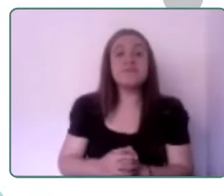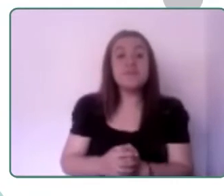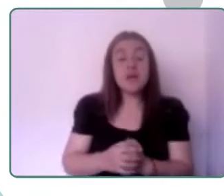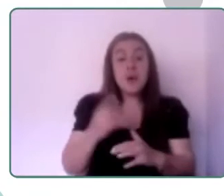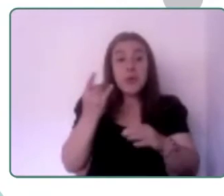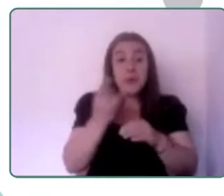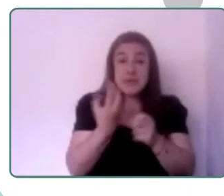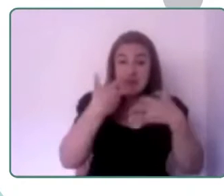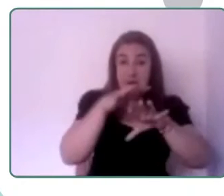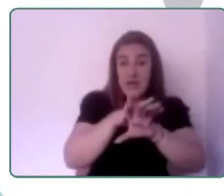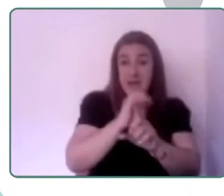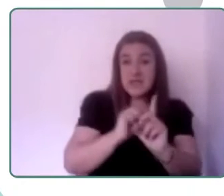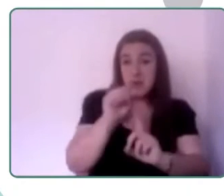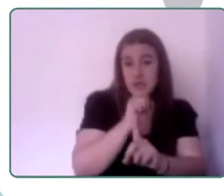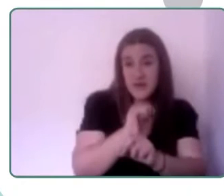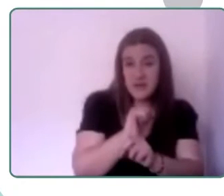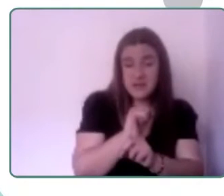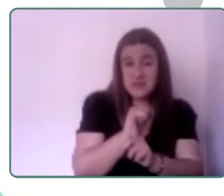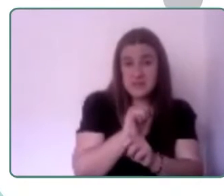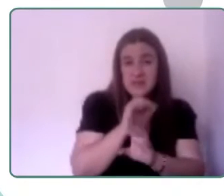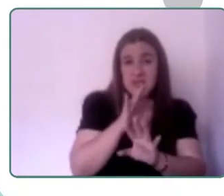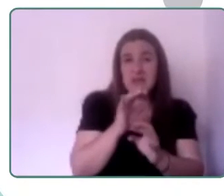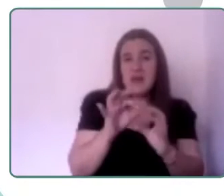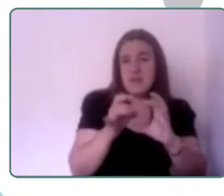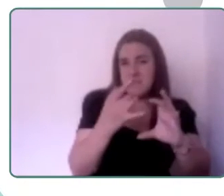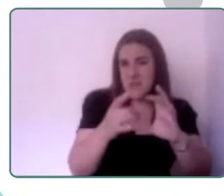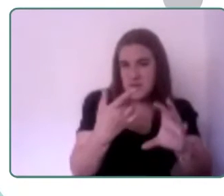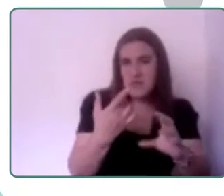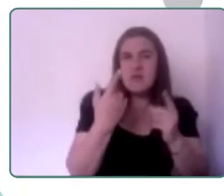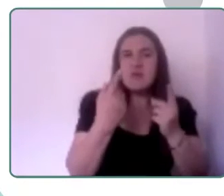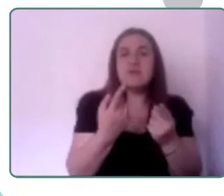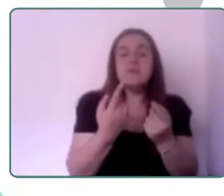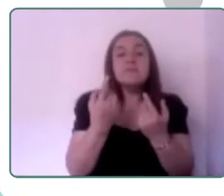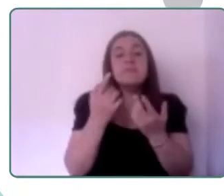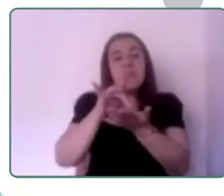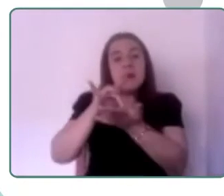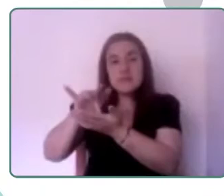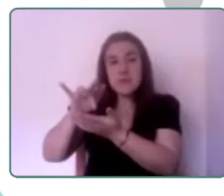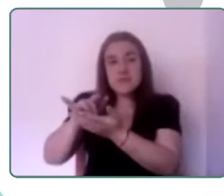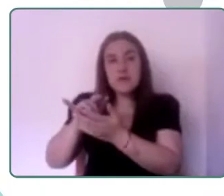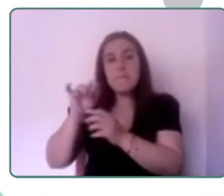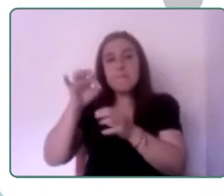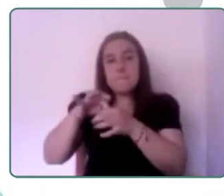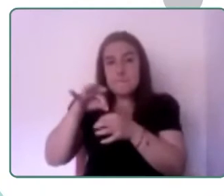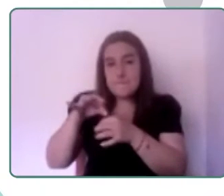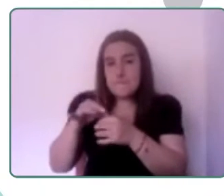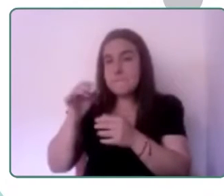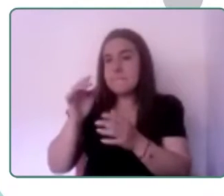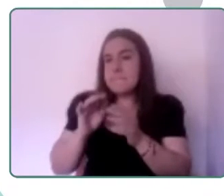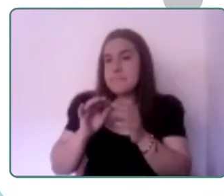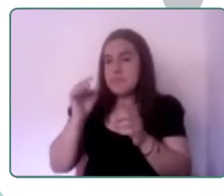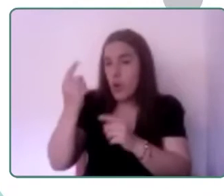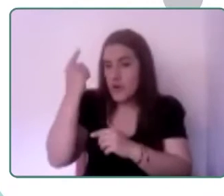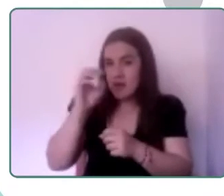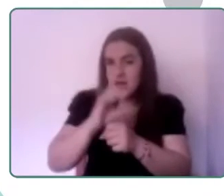en todos los procesos de participación política y ciudadana, ellos lo hacen de una forma